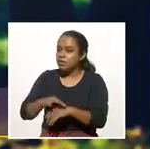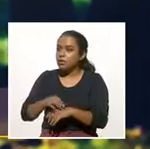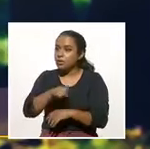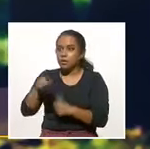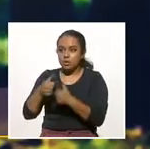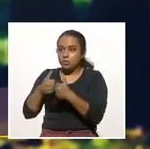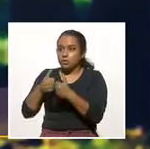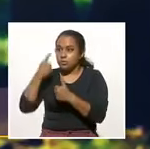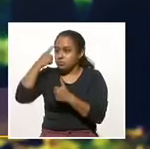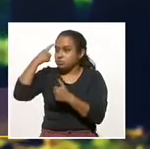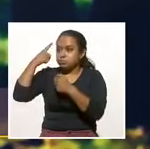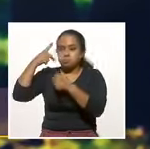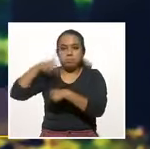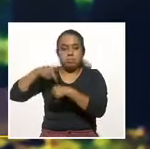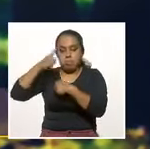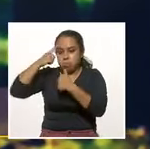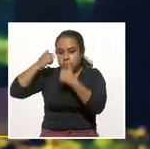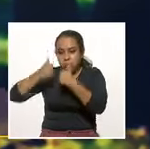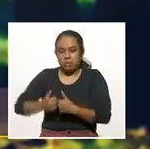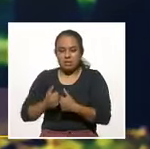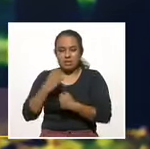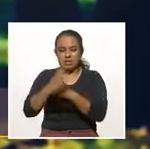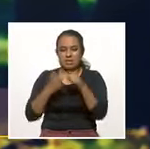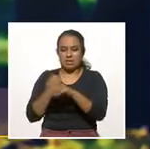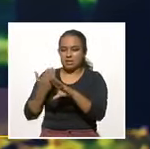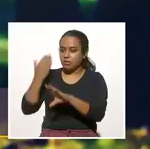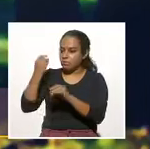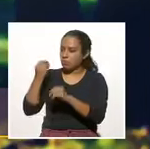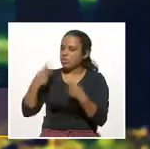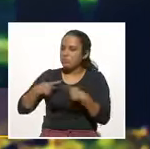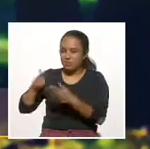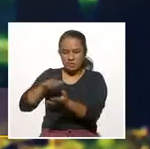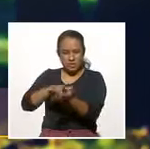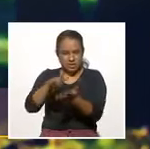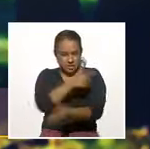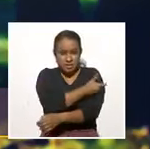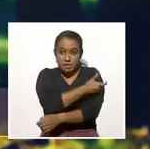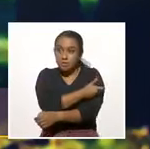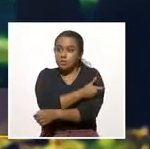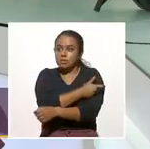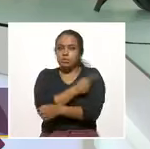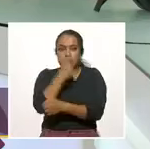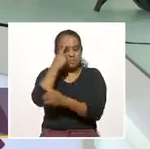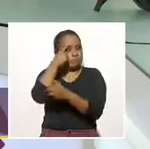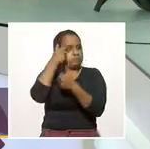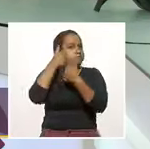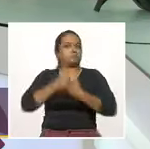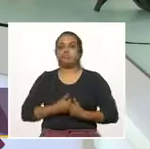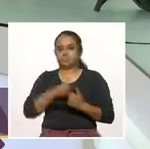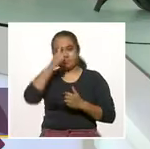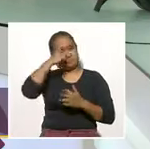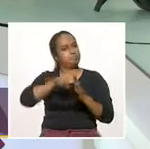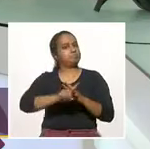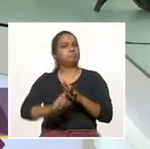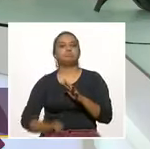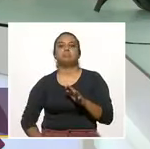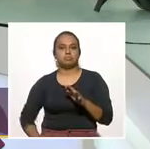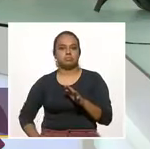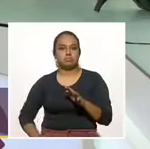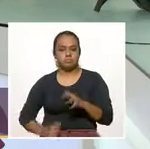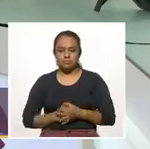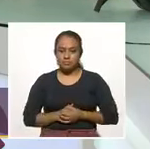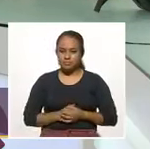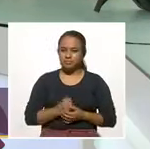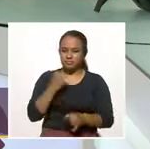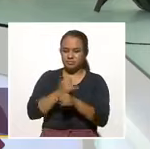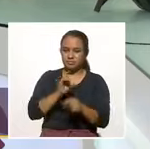quedado paradas. Hace 3 años eso fue lo que le pasó a muchos brigadistas. Es que uno hace lo que puede con lo que tiene. Claro, porque... exacto. Pero, de hecho, en